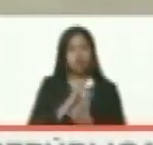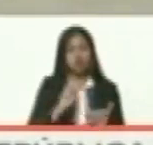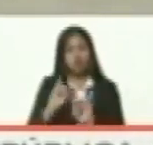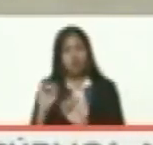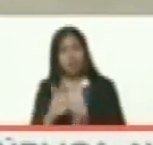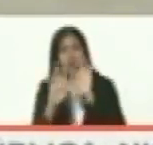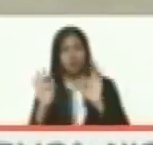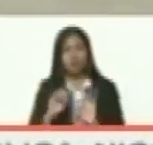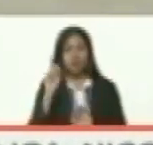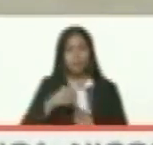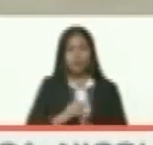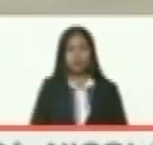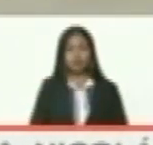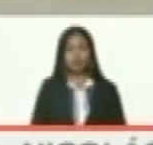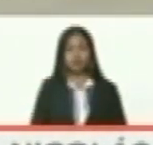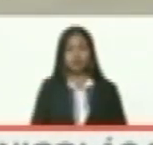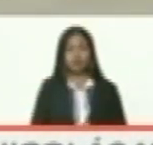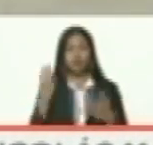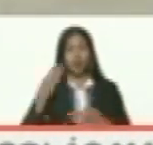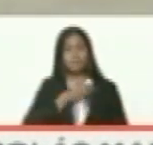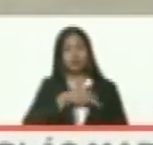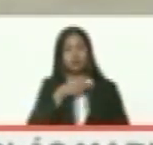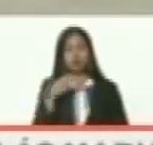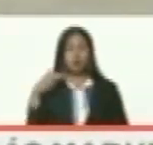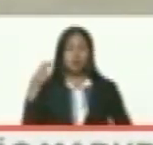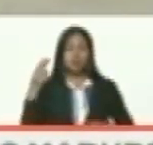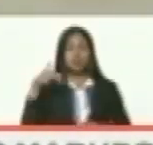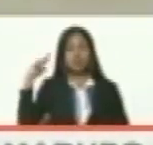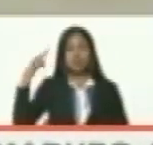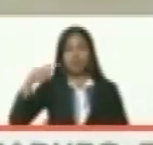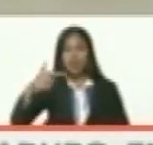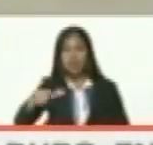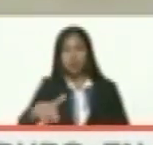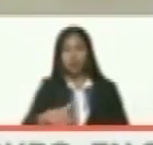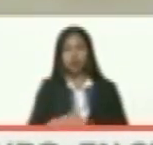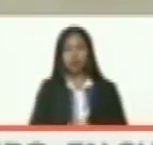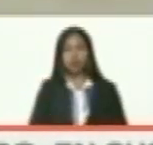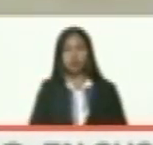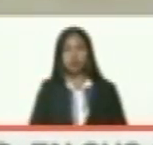supuesto, la gran misión transporte,